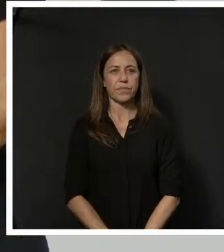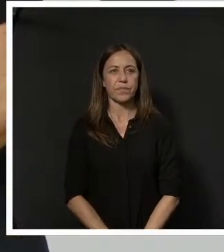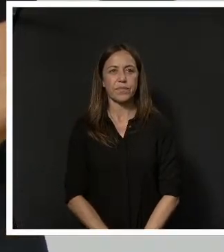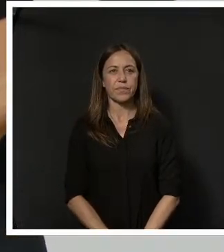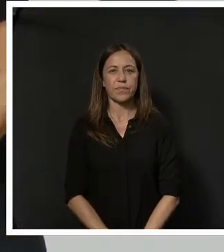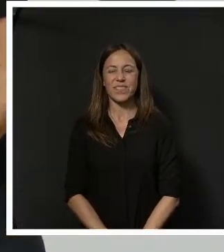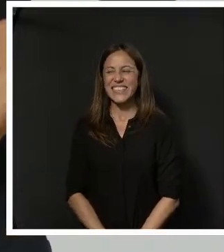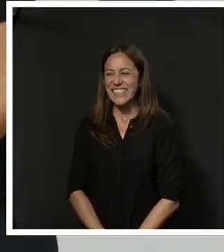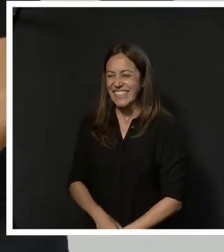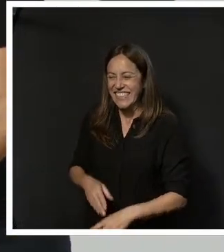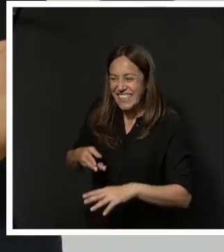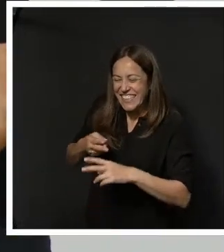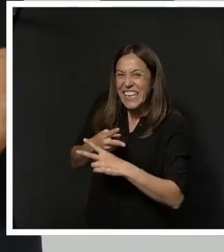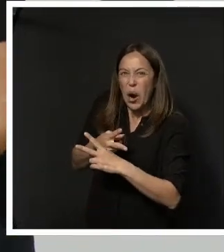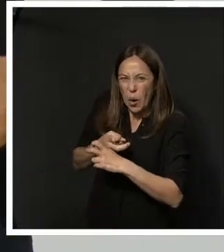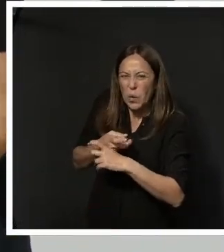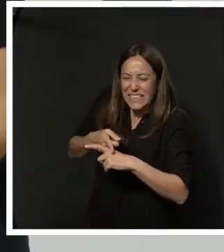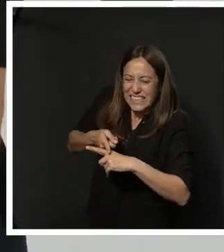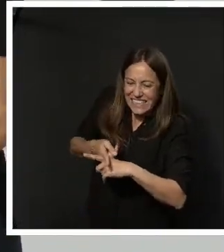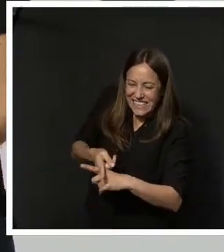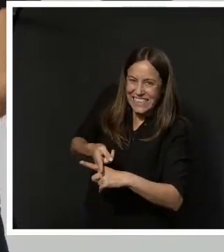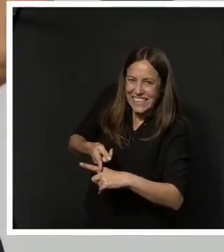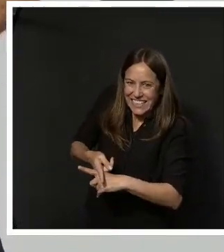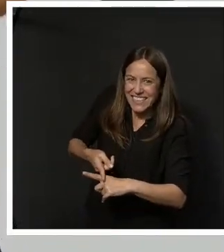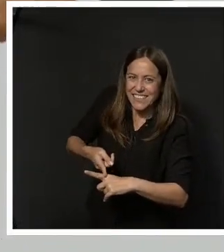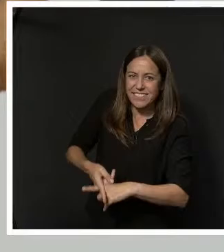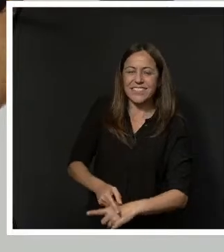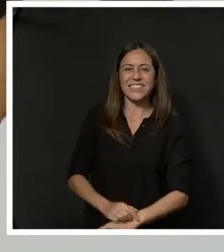cuarto estamos atrapando algún oso también